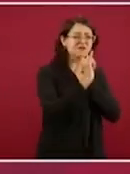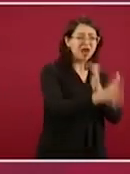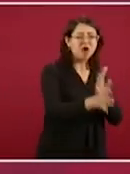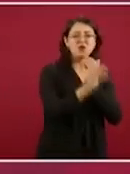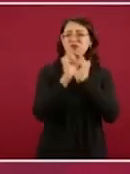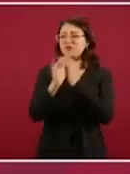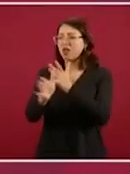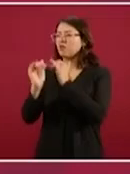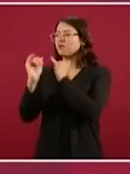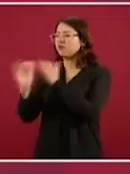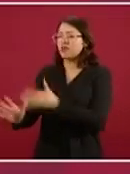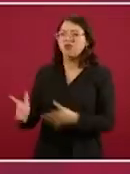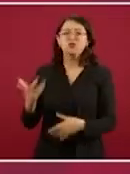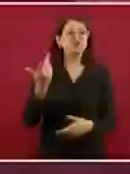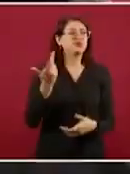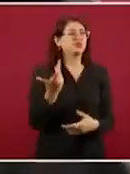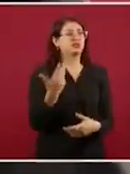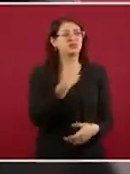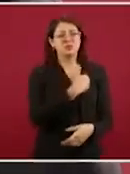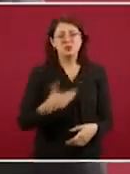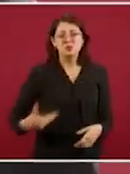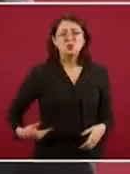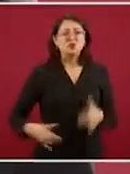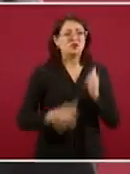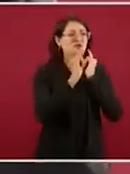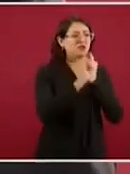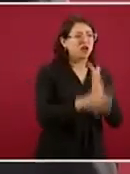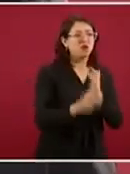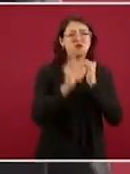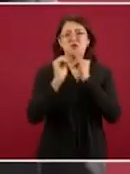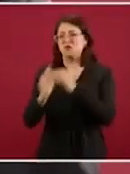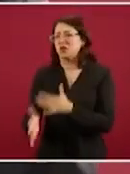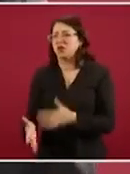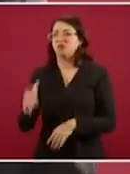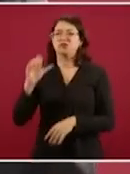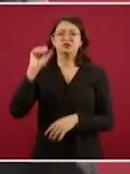municipios? ¿Cuántos fraudes en los sindicatos?